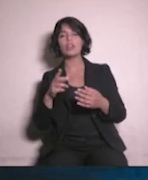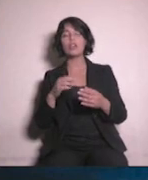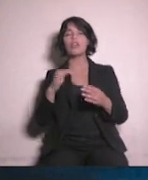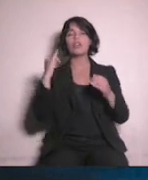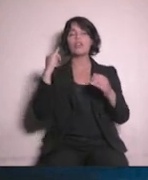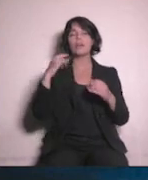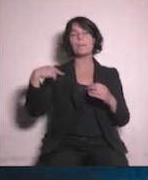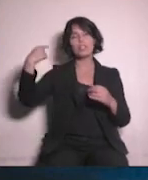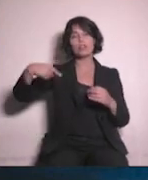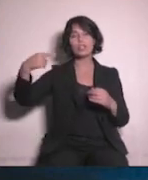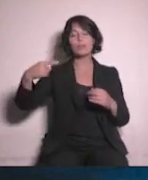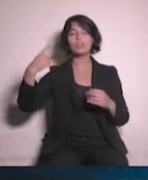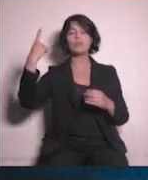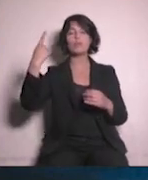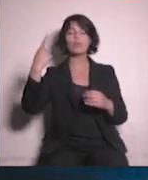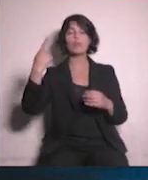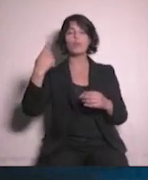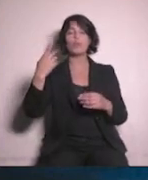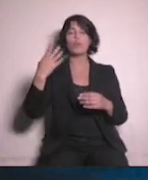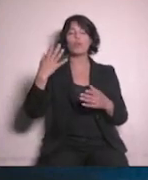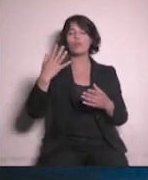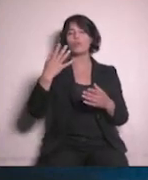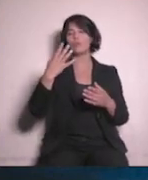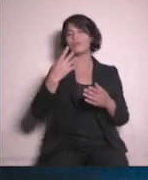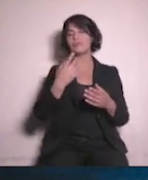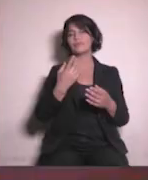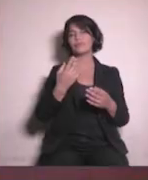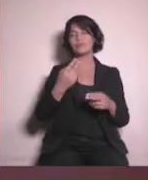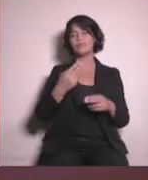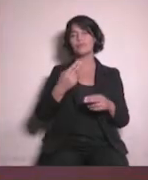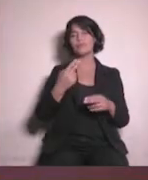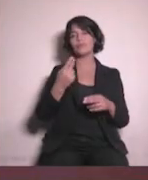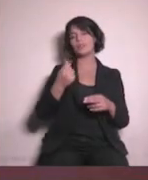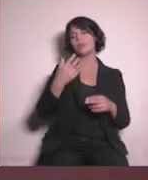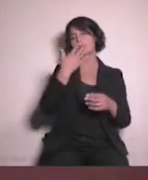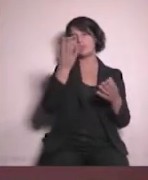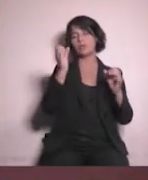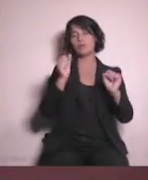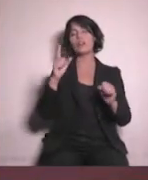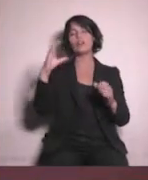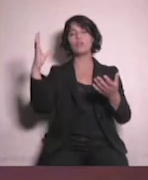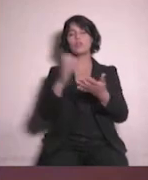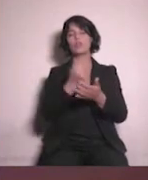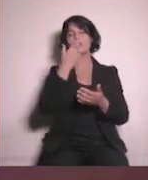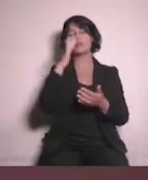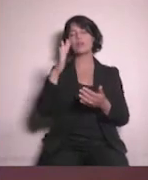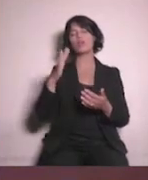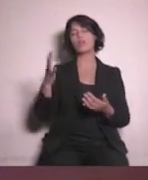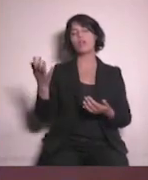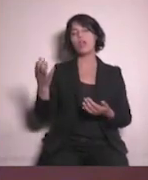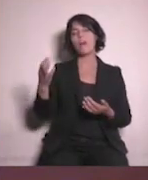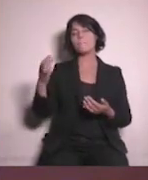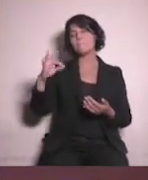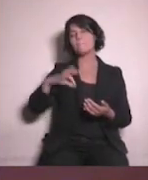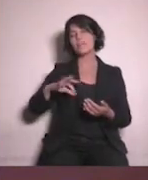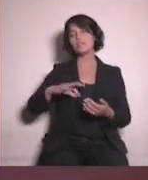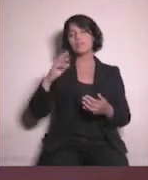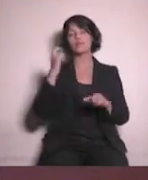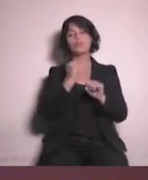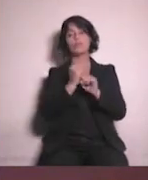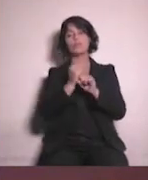regularmente y por un monto relevante para que tengan la pensión que ustedes quieren. Pero es una tarea que hay que